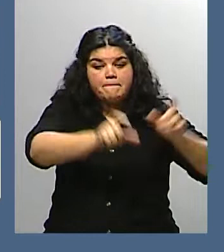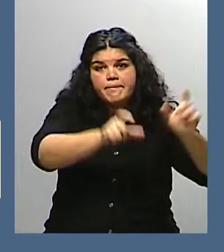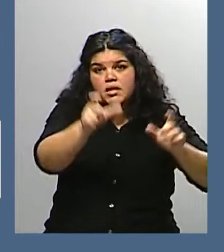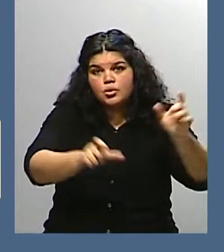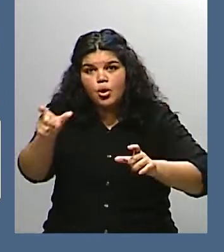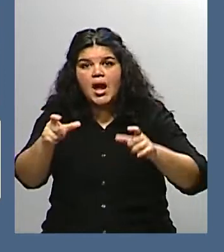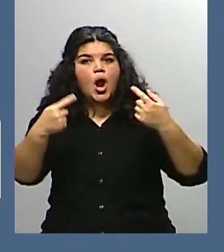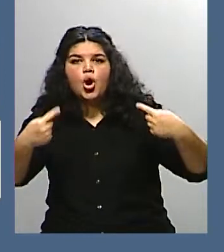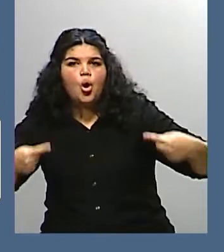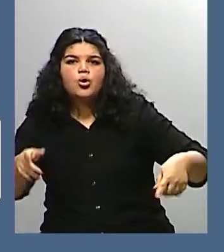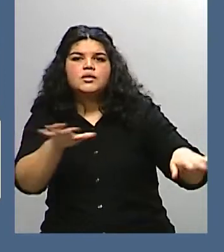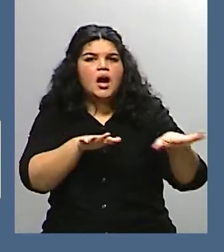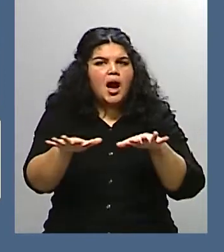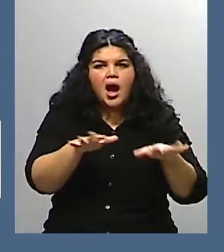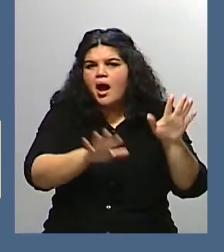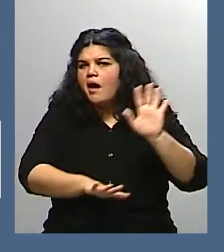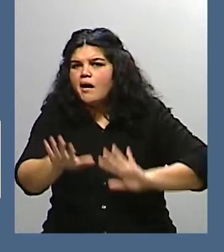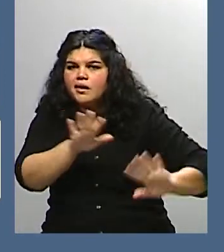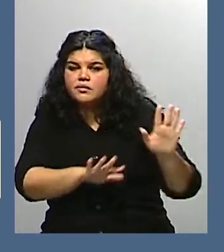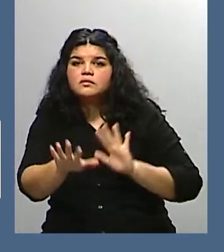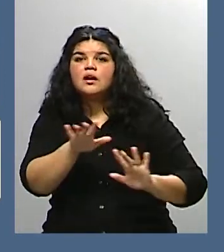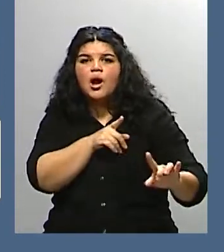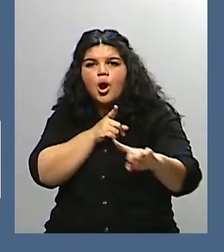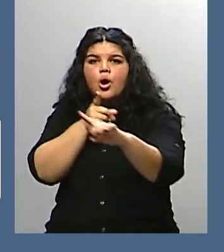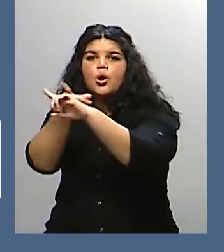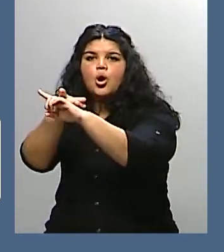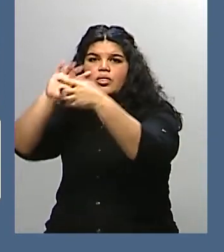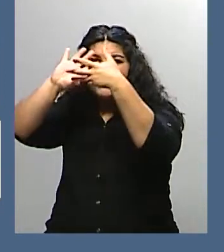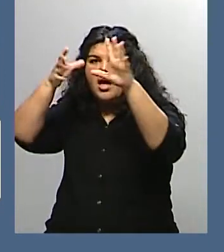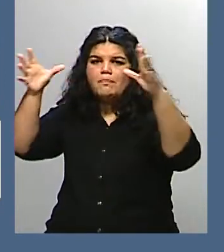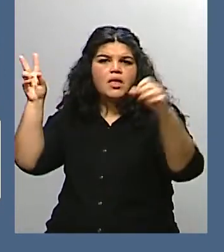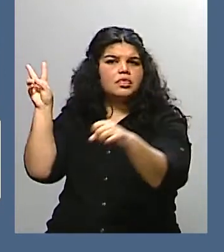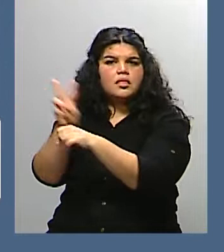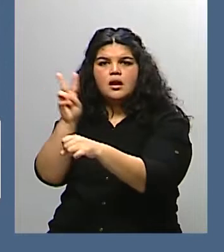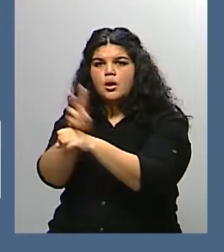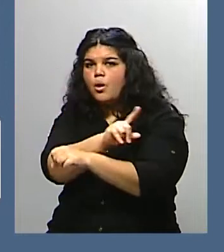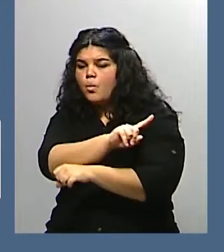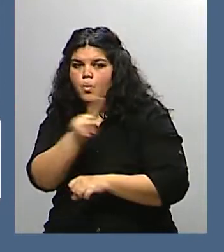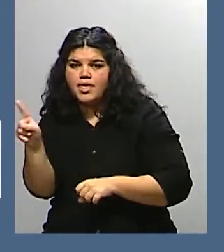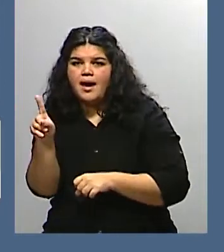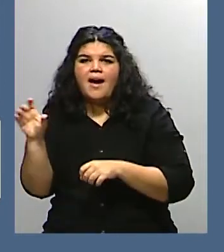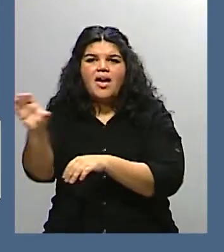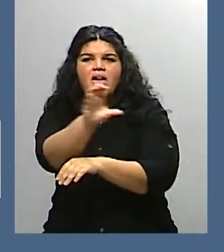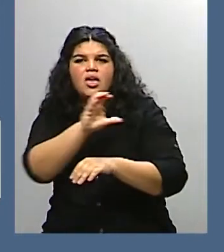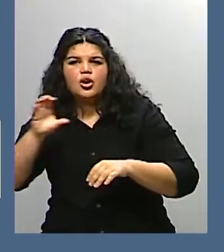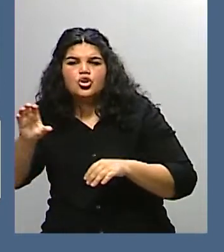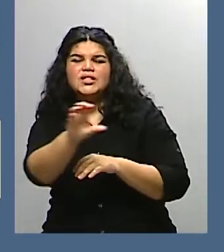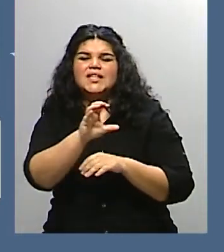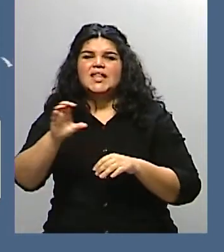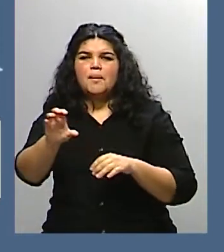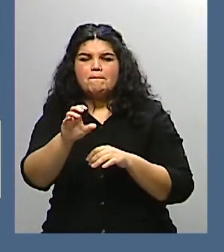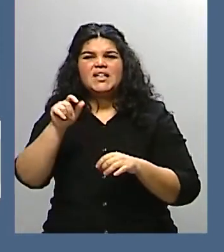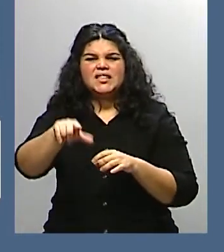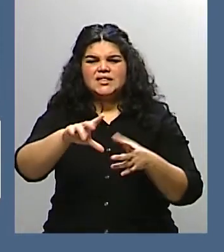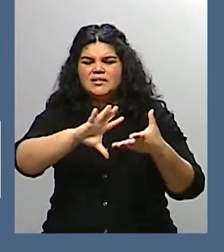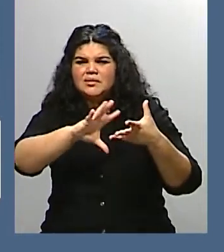afectando severamente el tema ambiental, todos los ecosistemas. Se están secando los ríos,